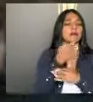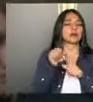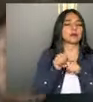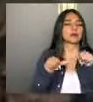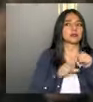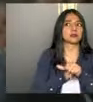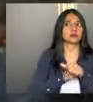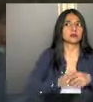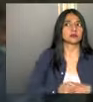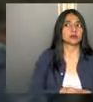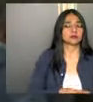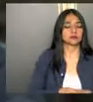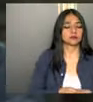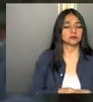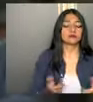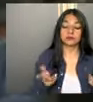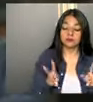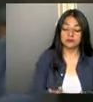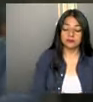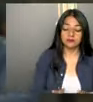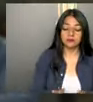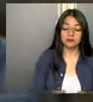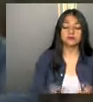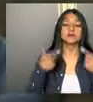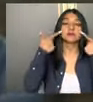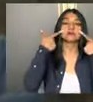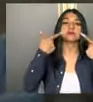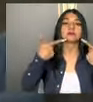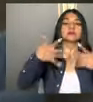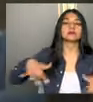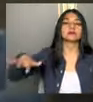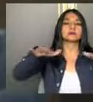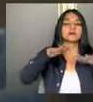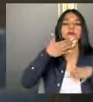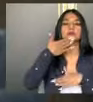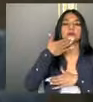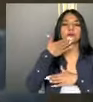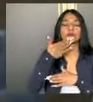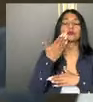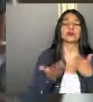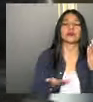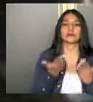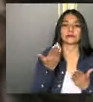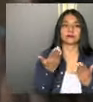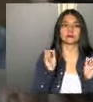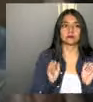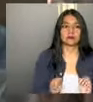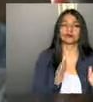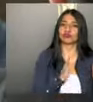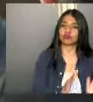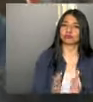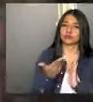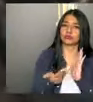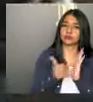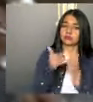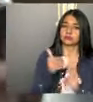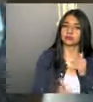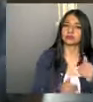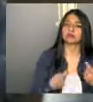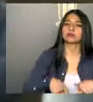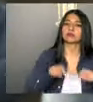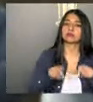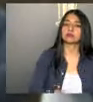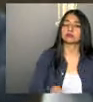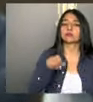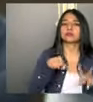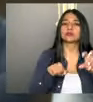Y existía la contratación de unas cámaras de videovigilancia que se declararon desiertas. ¿Se retomará un proceso de contratación o ya